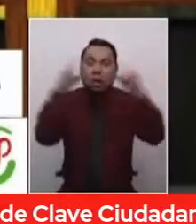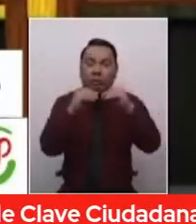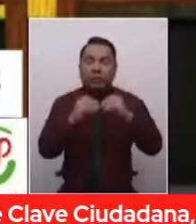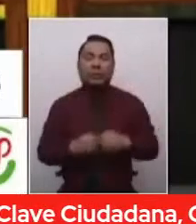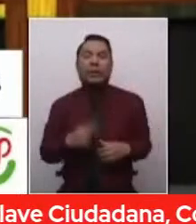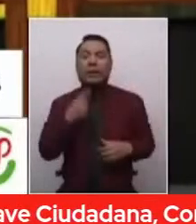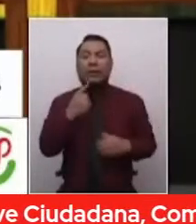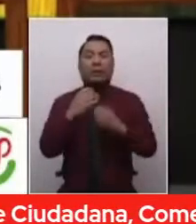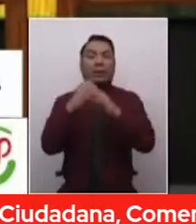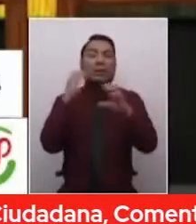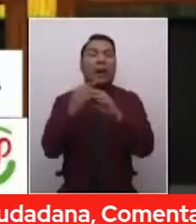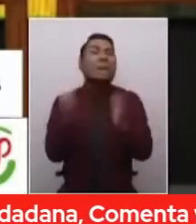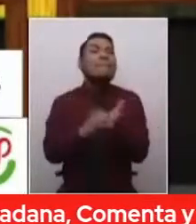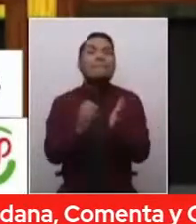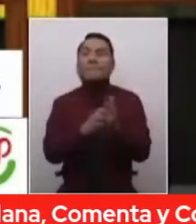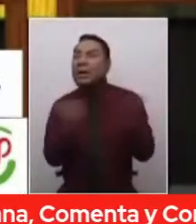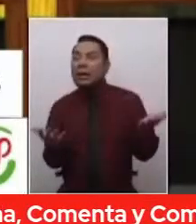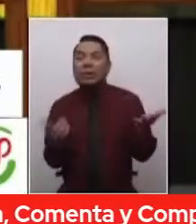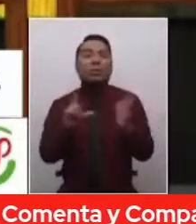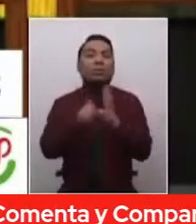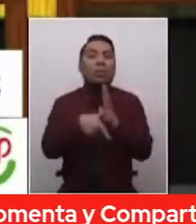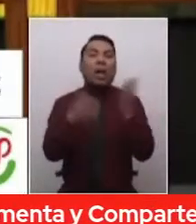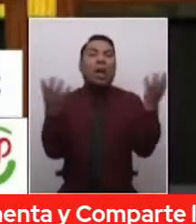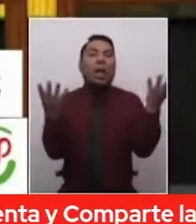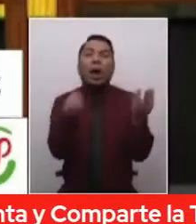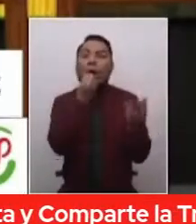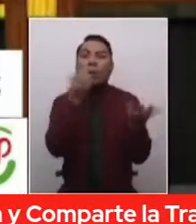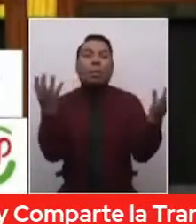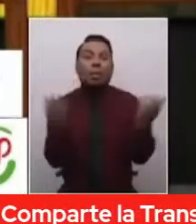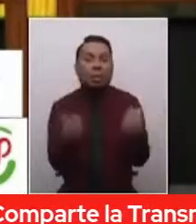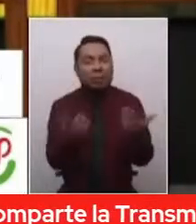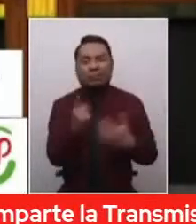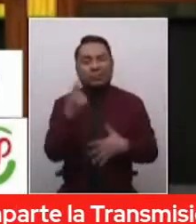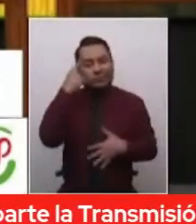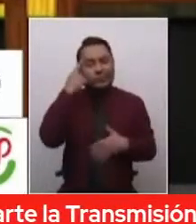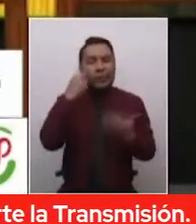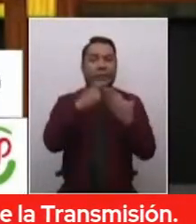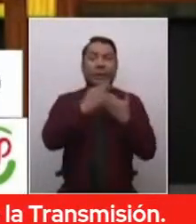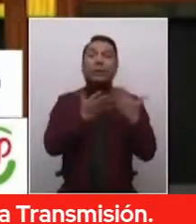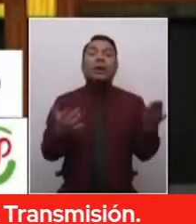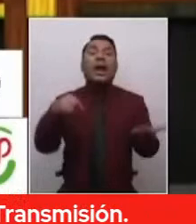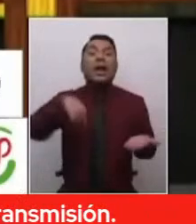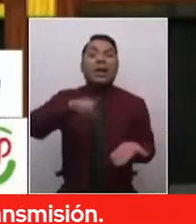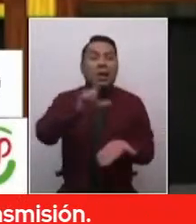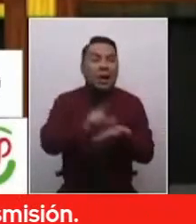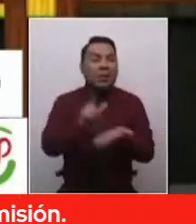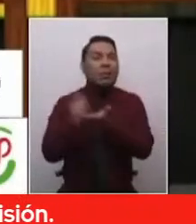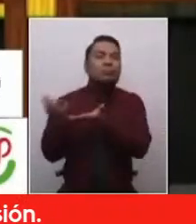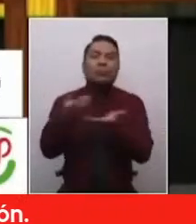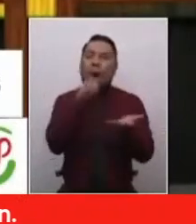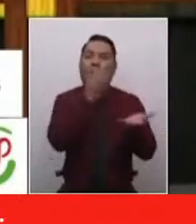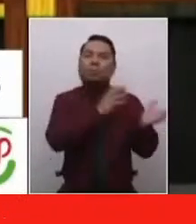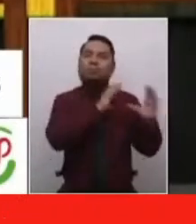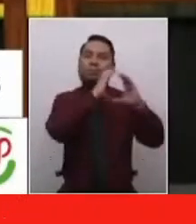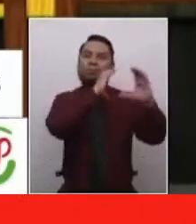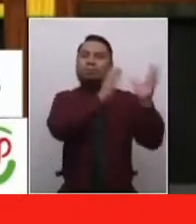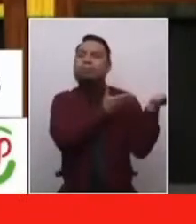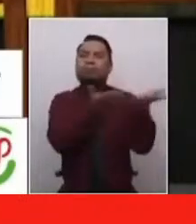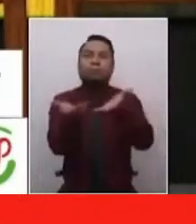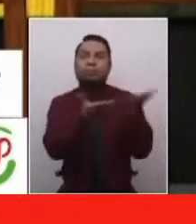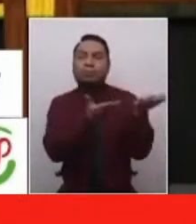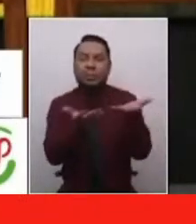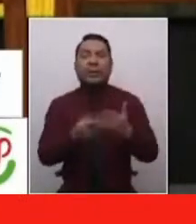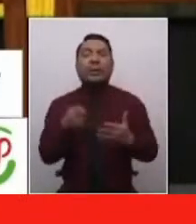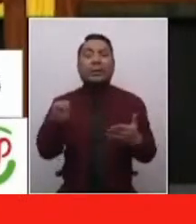que no va a haber camiones suficientes y se va a encarecer la alimentación. Lima tiene que llenar la olla y tiene que llenar la olla barata. Por ejemplo,